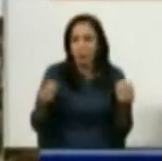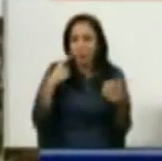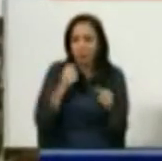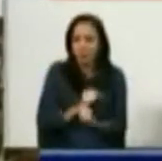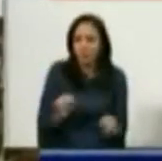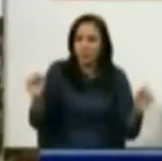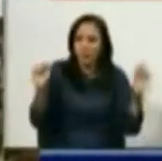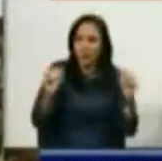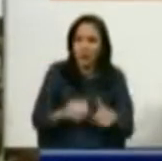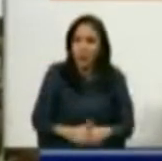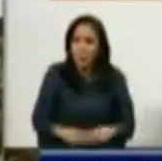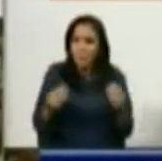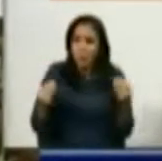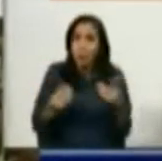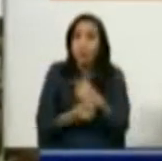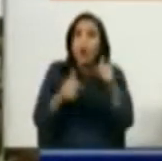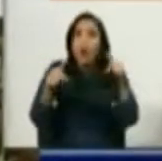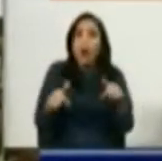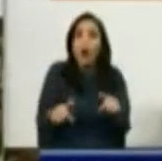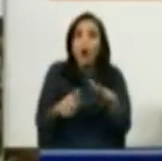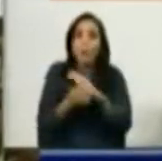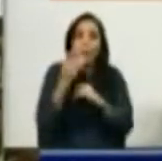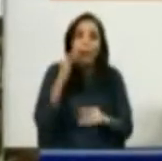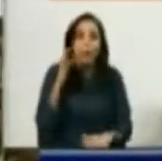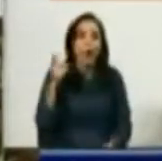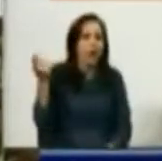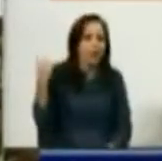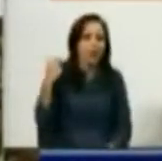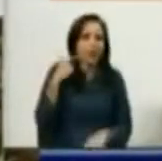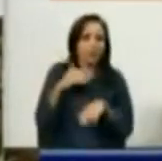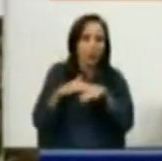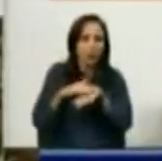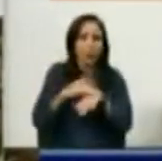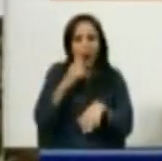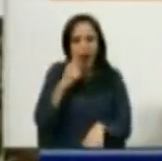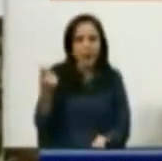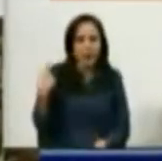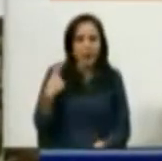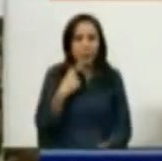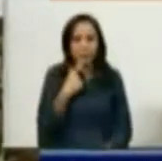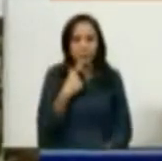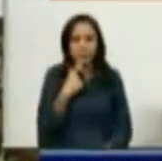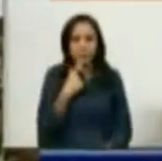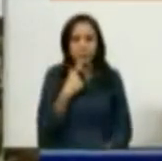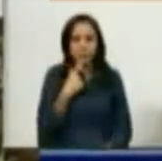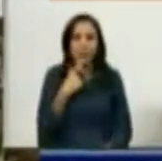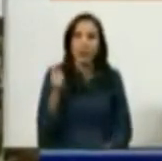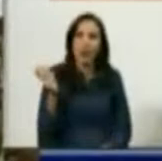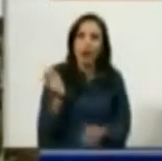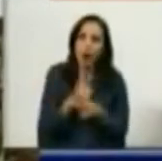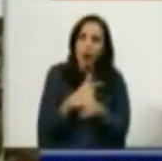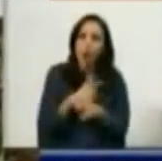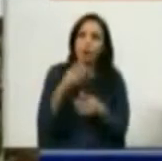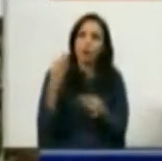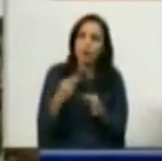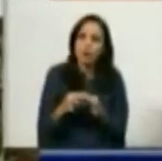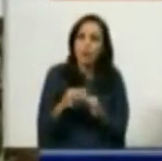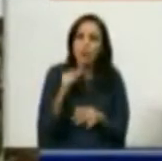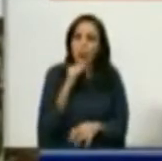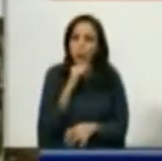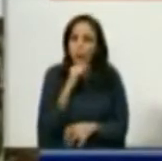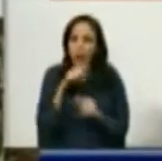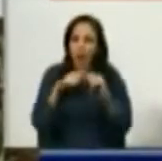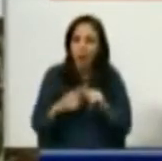magnicidio hoy casualmente hoy ayer Perdón ayer agosto septiembre octubre